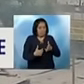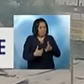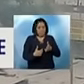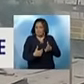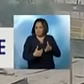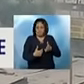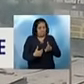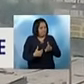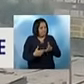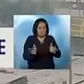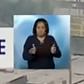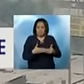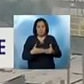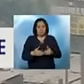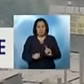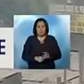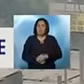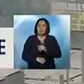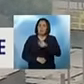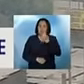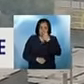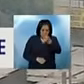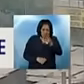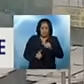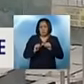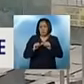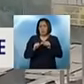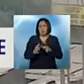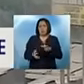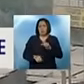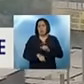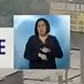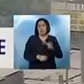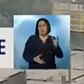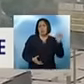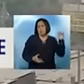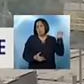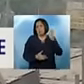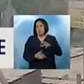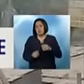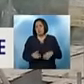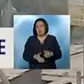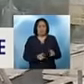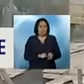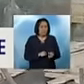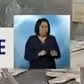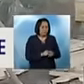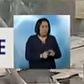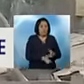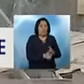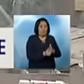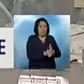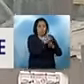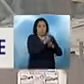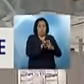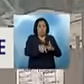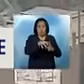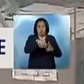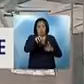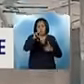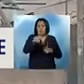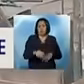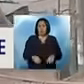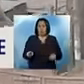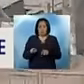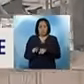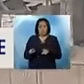está paralizado. Mira, continúan arrojándose en estos momentos, el gas lacrimógeno se sigue lanzando.